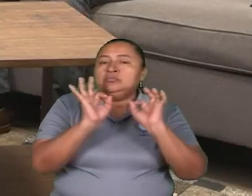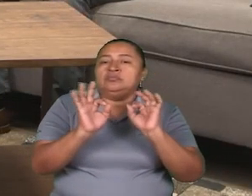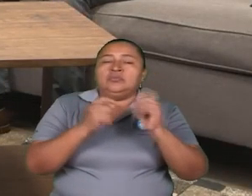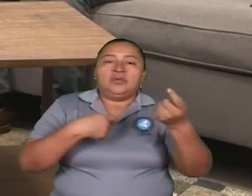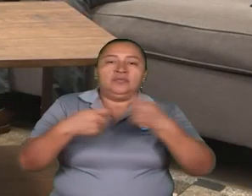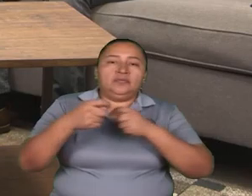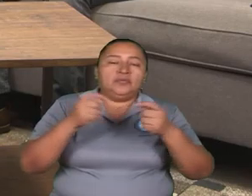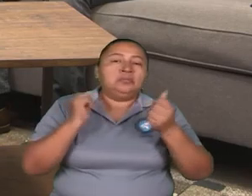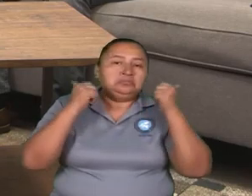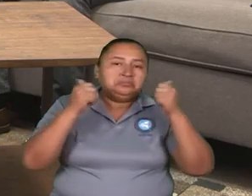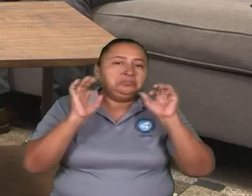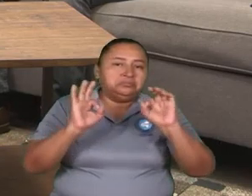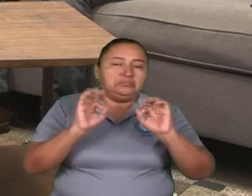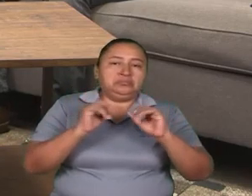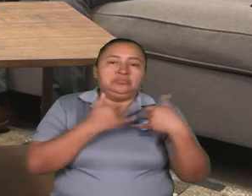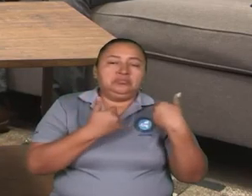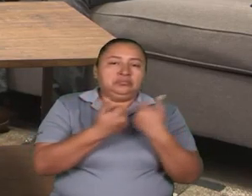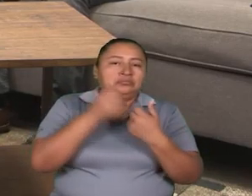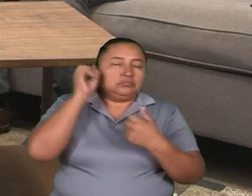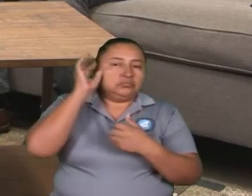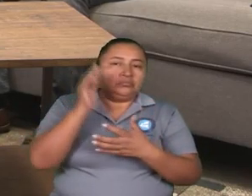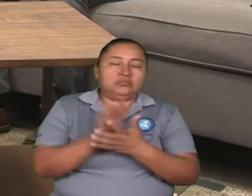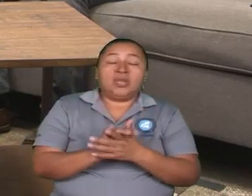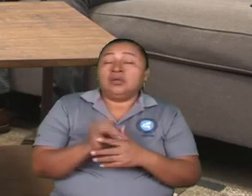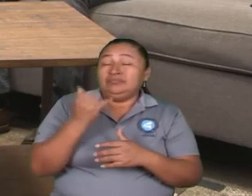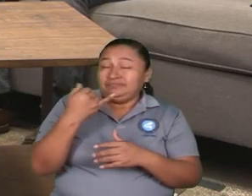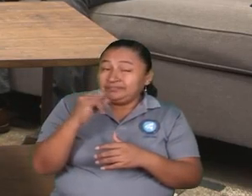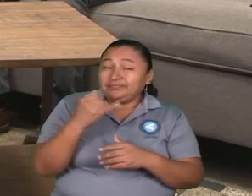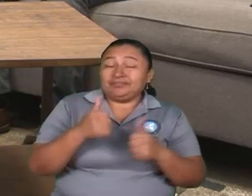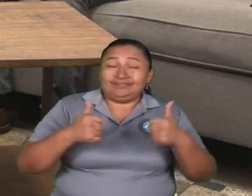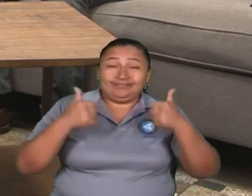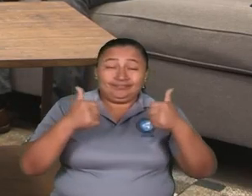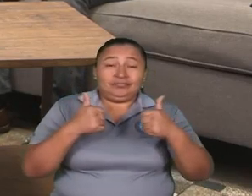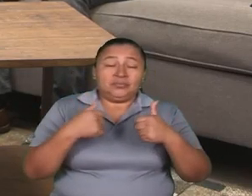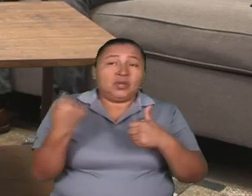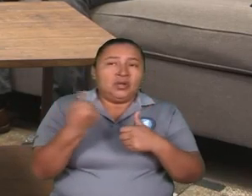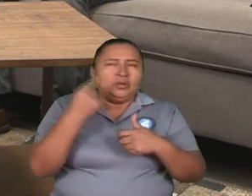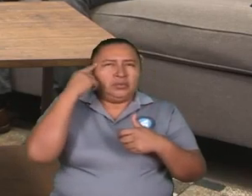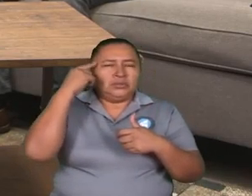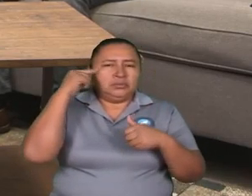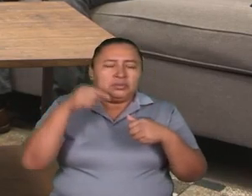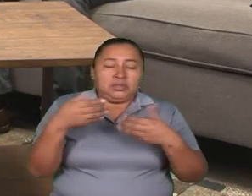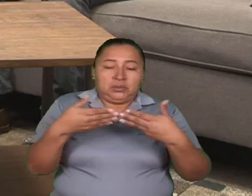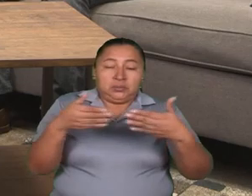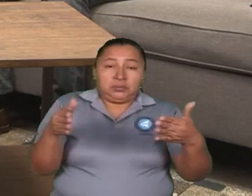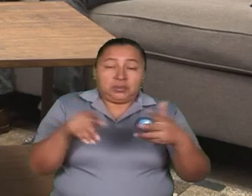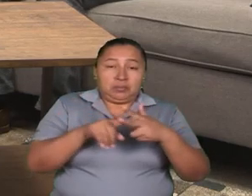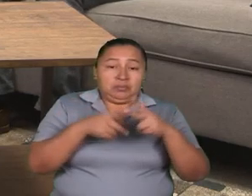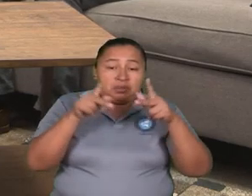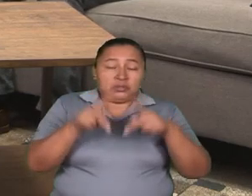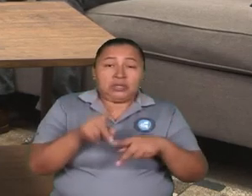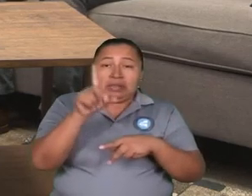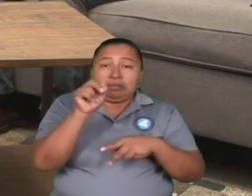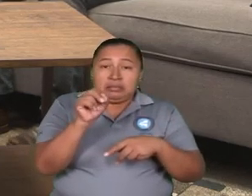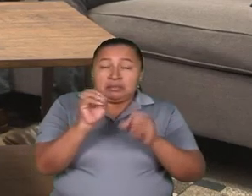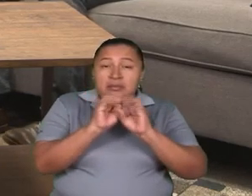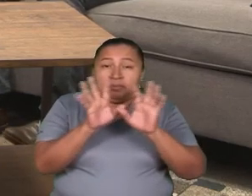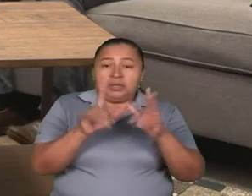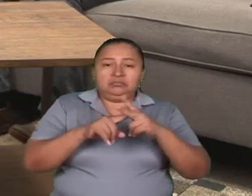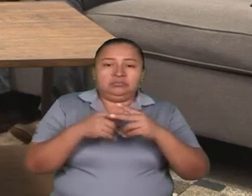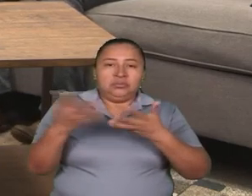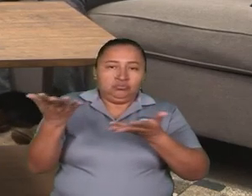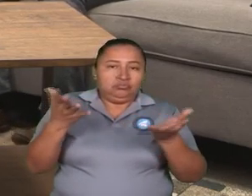éxito total. Compañero Félix Sánchez, director nacional de promociones del Instituto Nicaragüense de Turismo. Compañero, antes de irnos a la pausa,